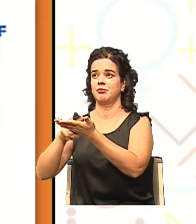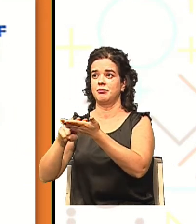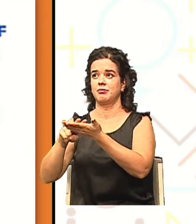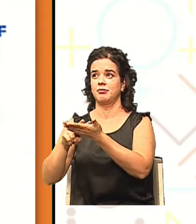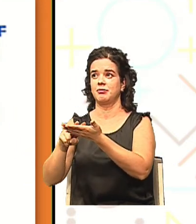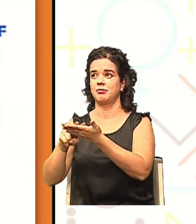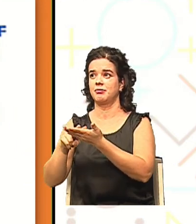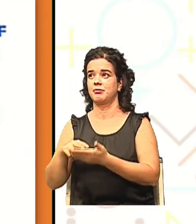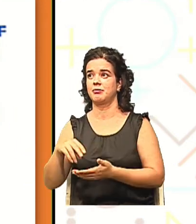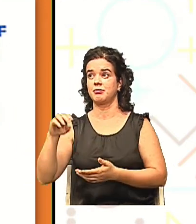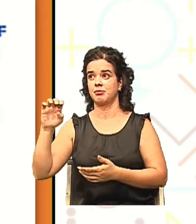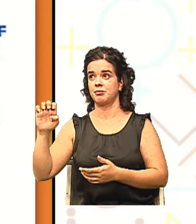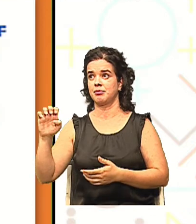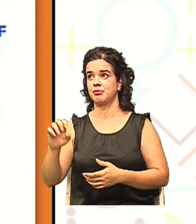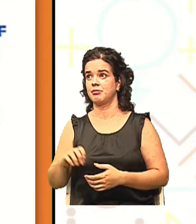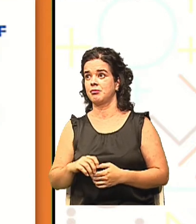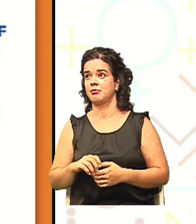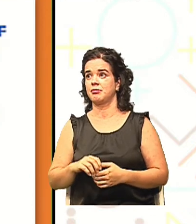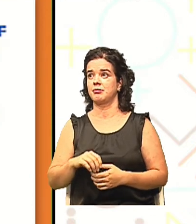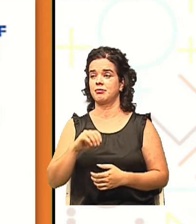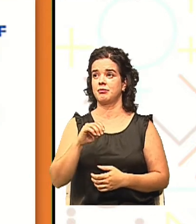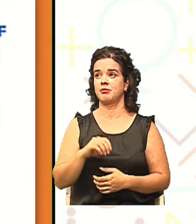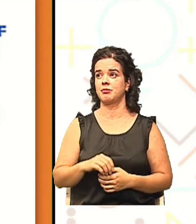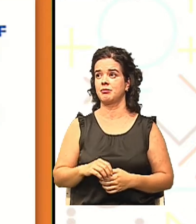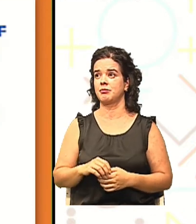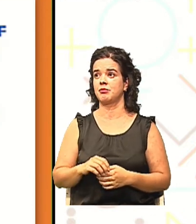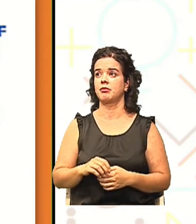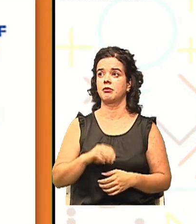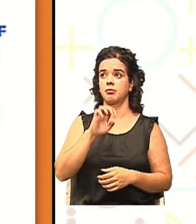BC lo comparamos con el lado EF,